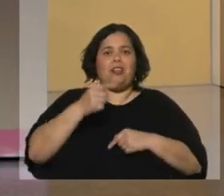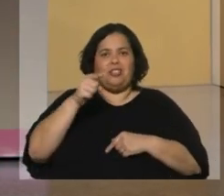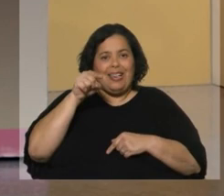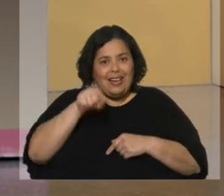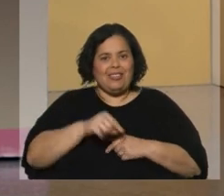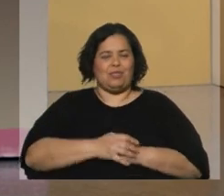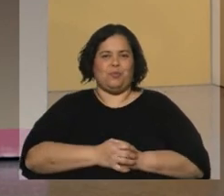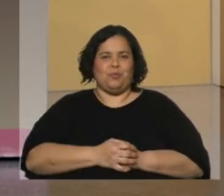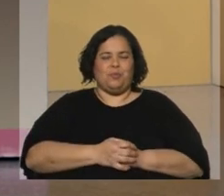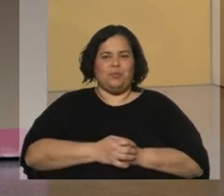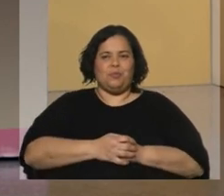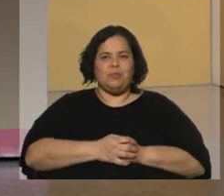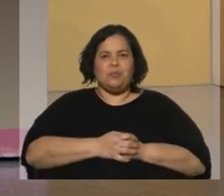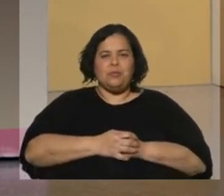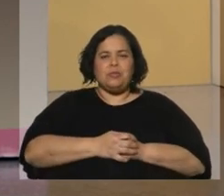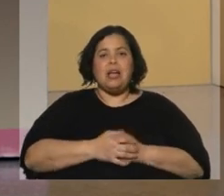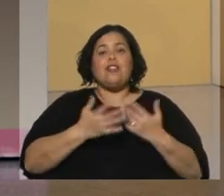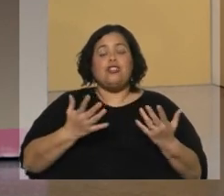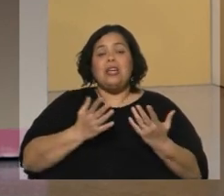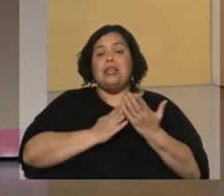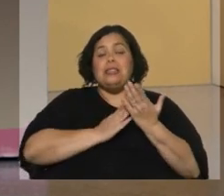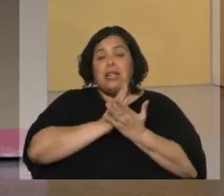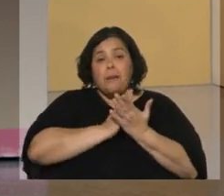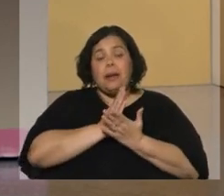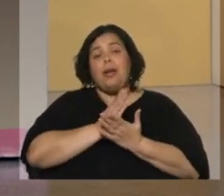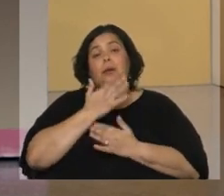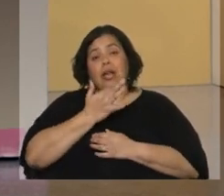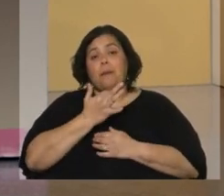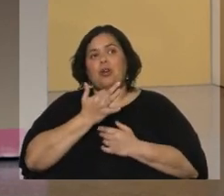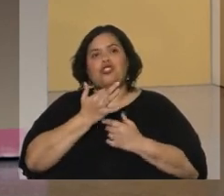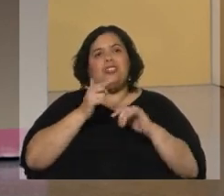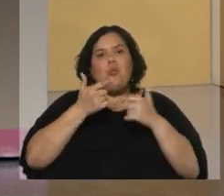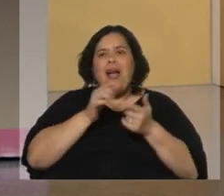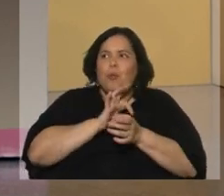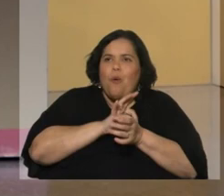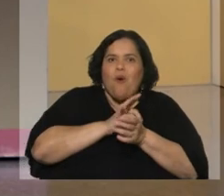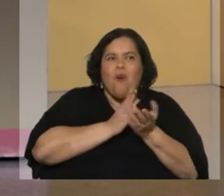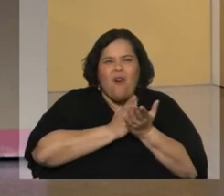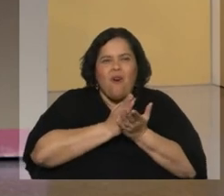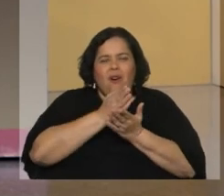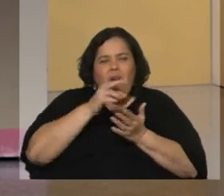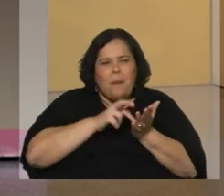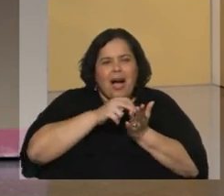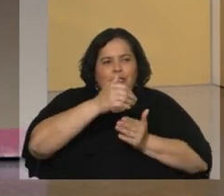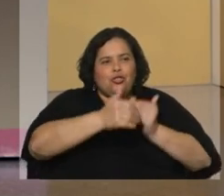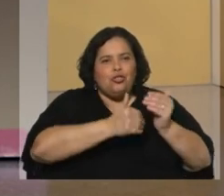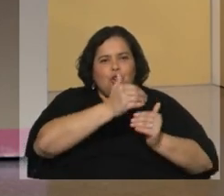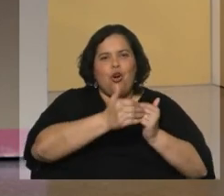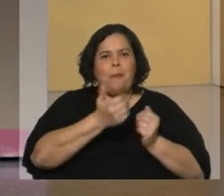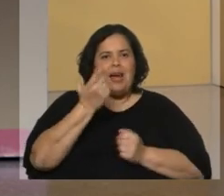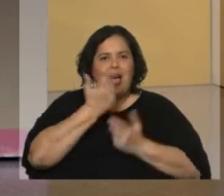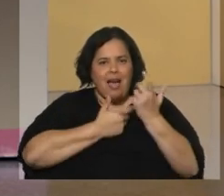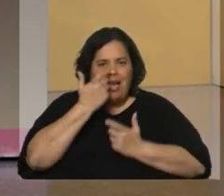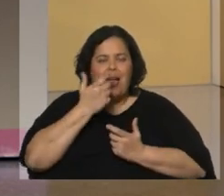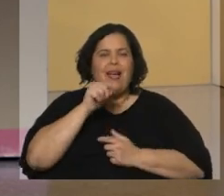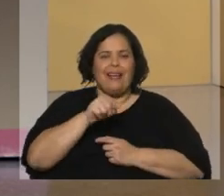es el momento que tenés que reírte y no cuanto menos cuanto menos guionado este entre comillas toda esa ese